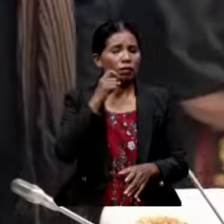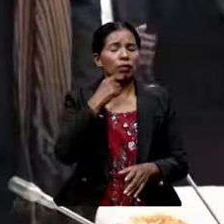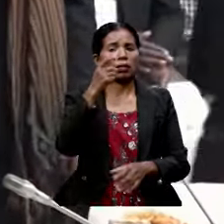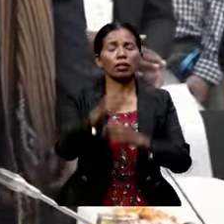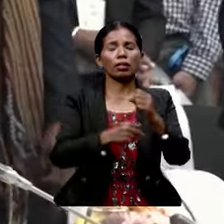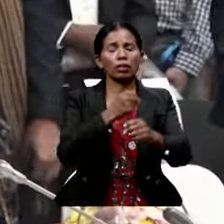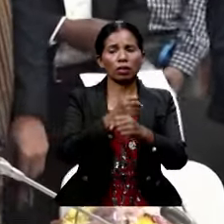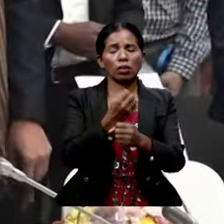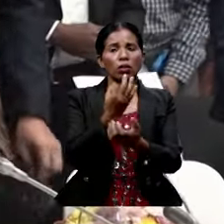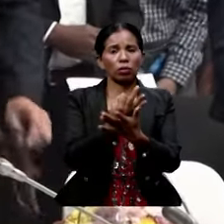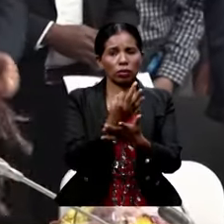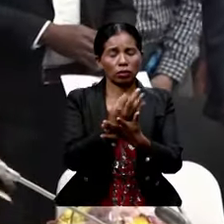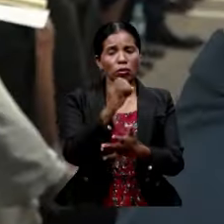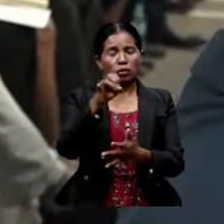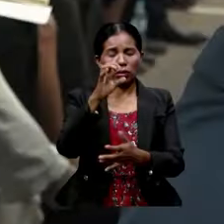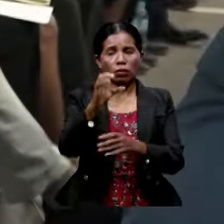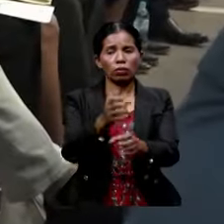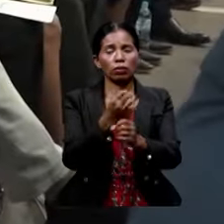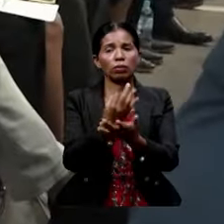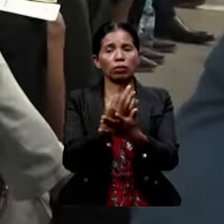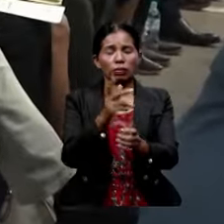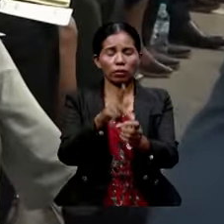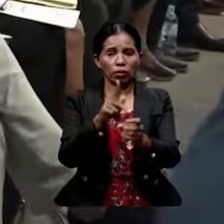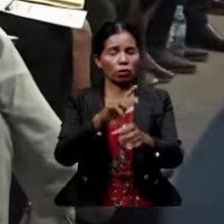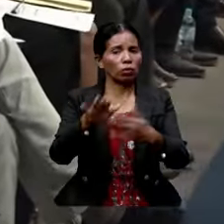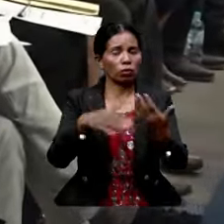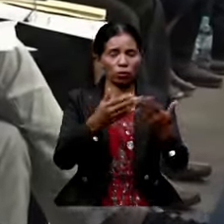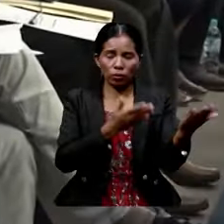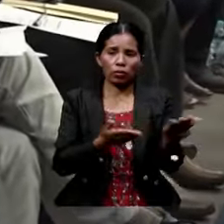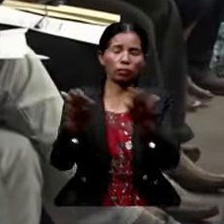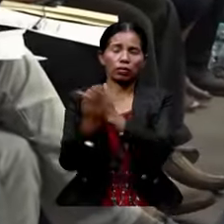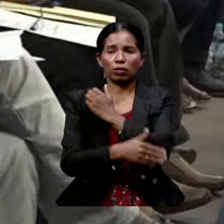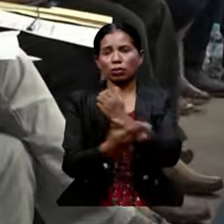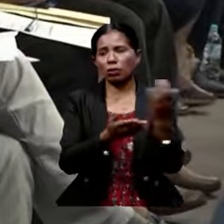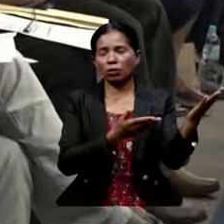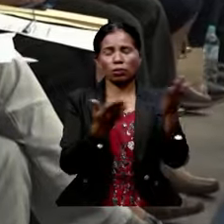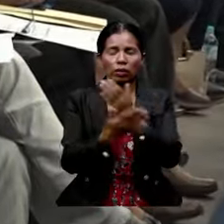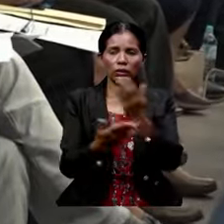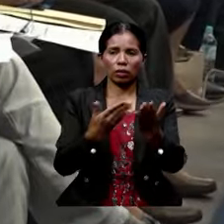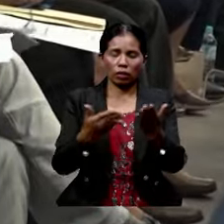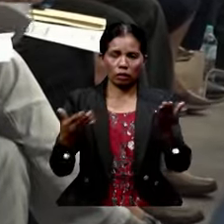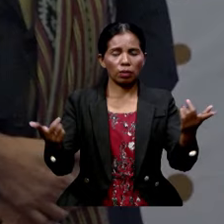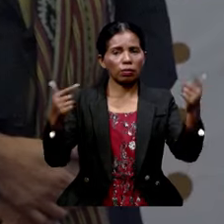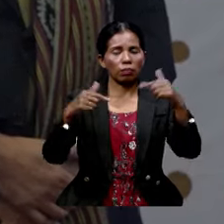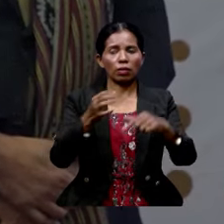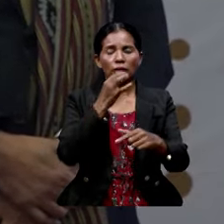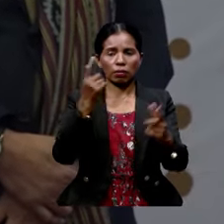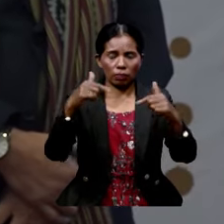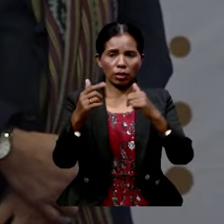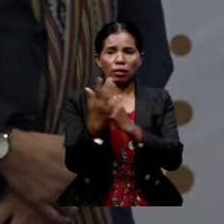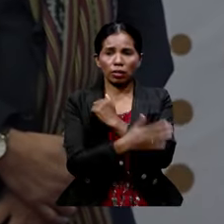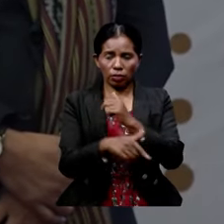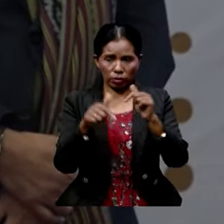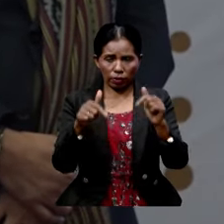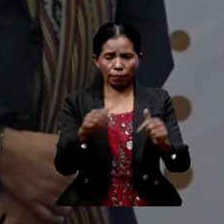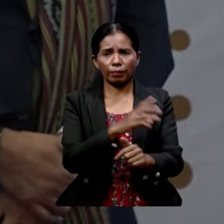en orçamento geral estado nebe foti usi fundo minerai mayoría barailior o de importa sasan no aihan marailaran. Sanana afirma